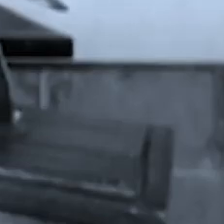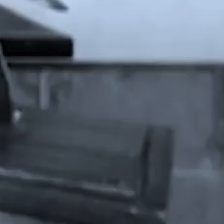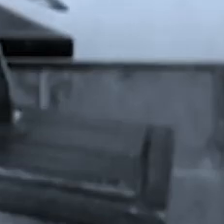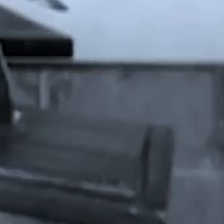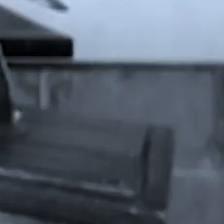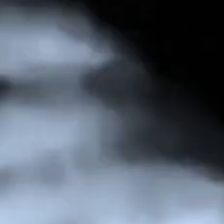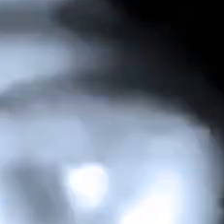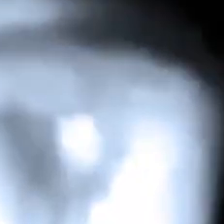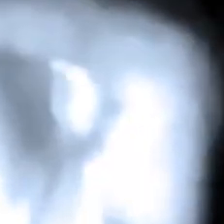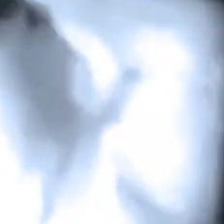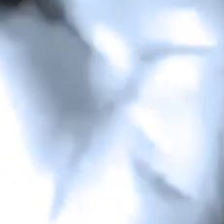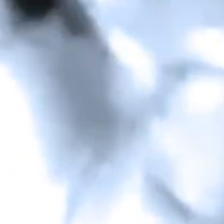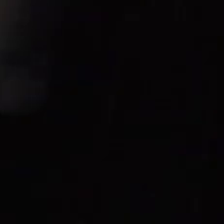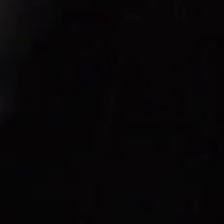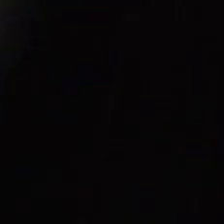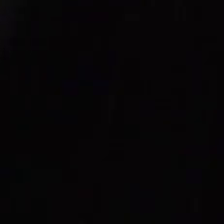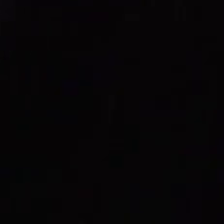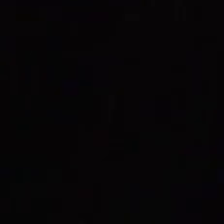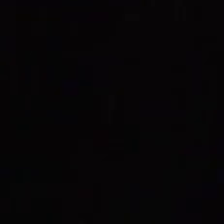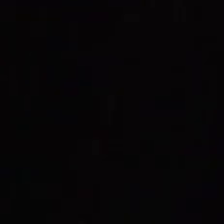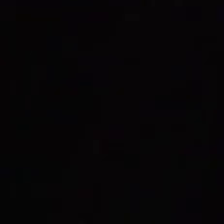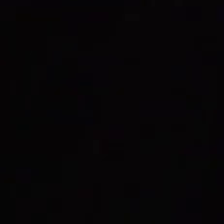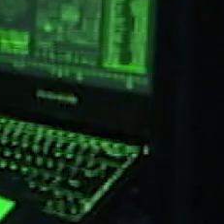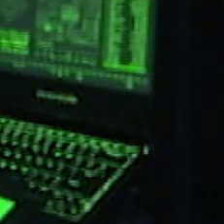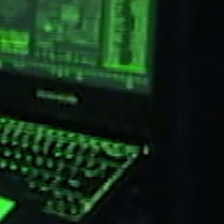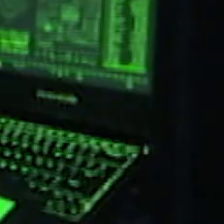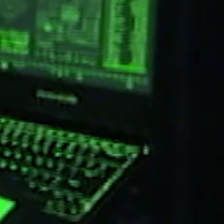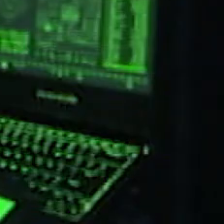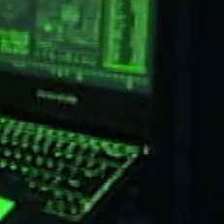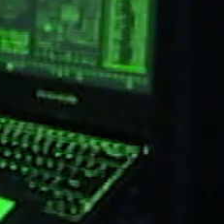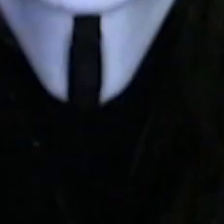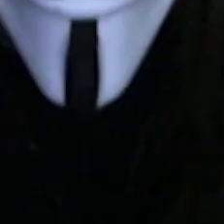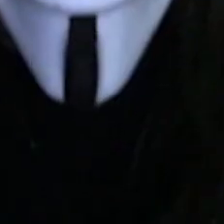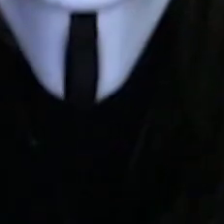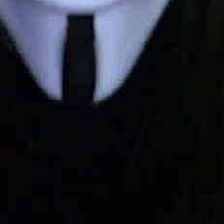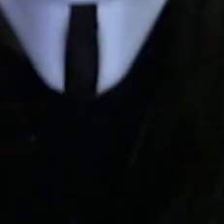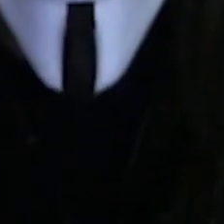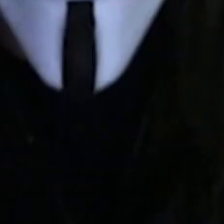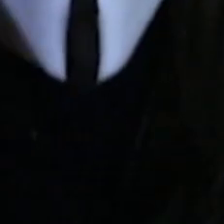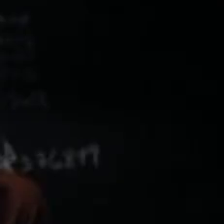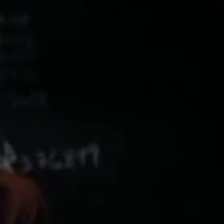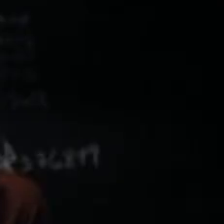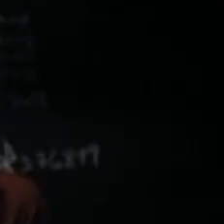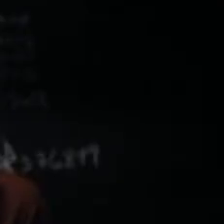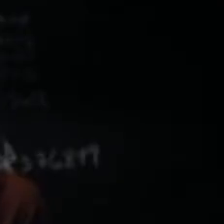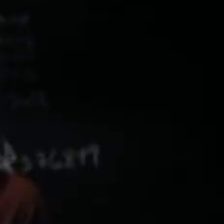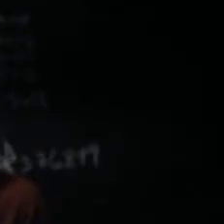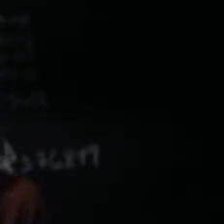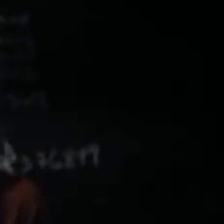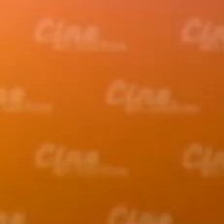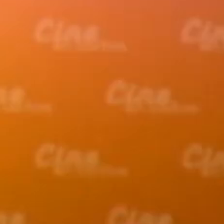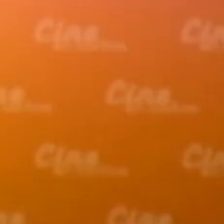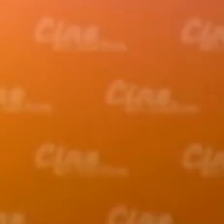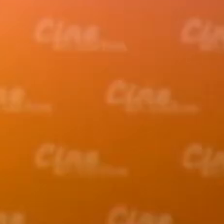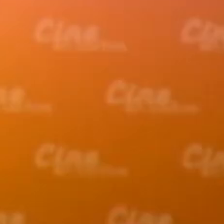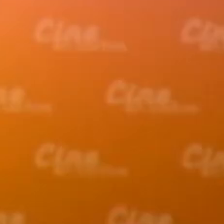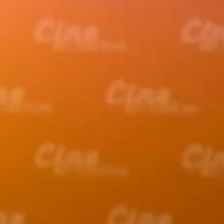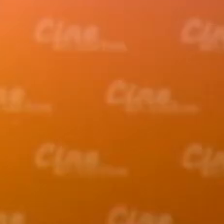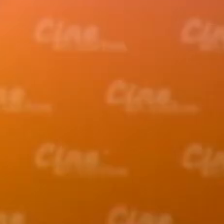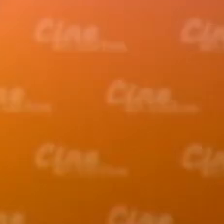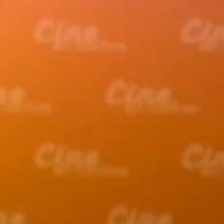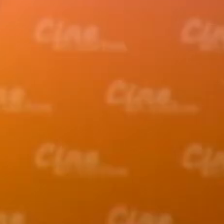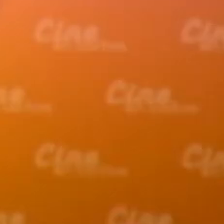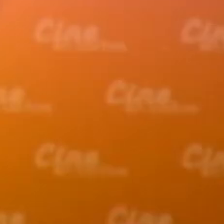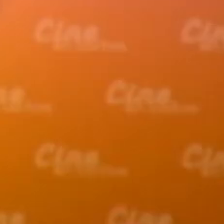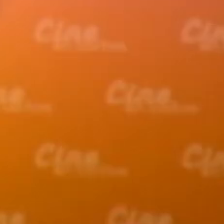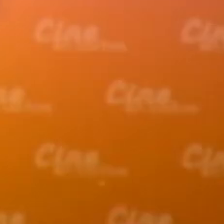Continuamos con las historias latinoamericanas en Secuelas de la Cuarentena en nuestro espacio Cine en Cortos,